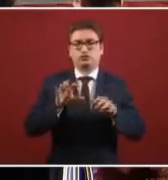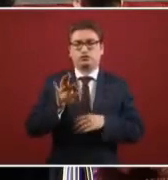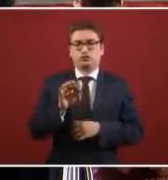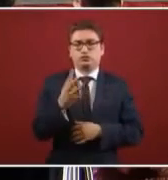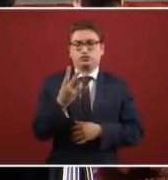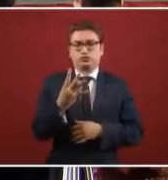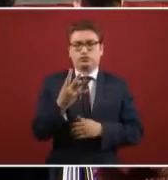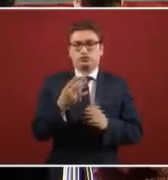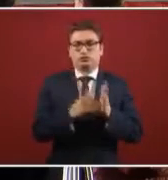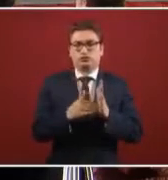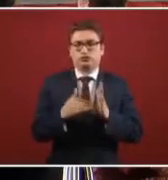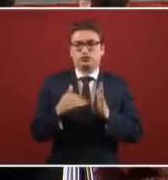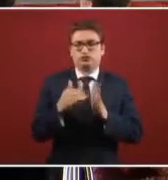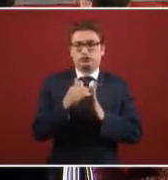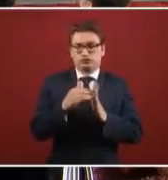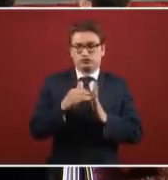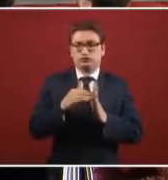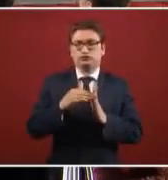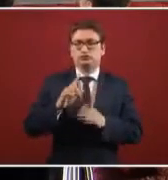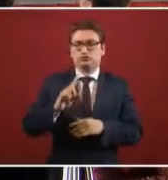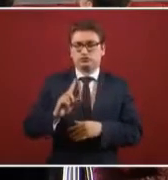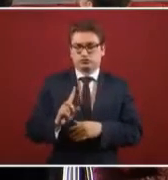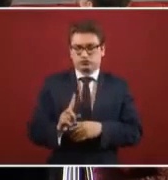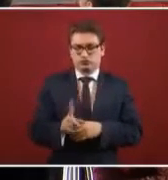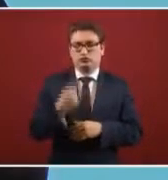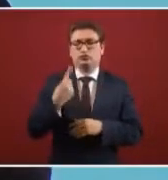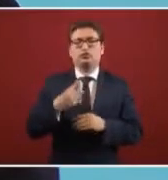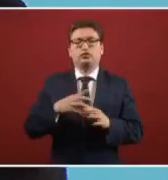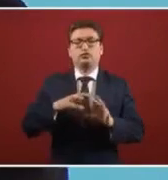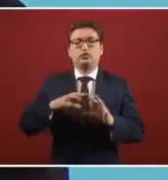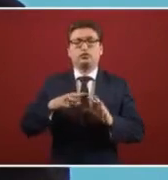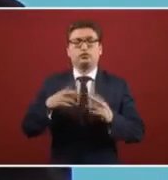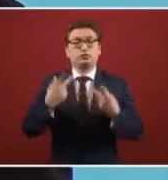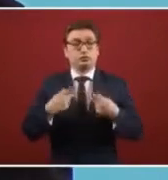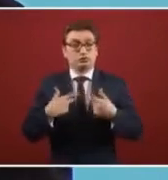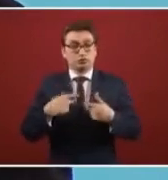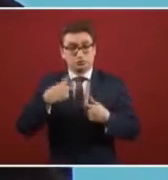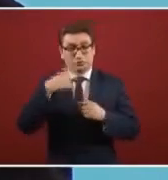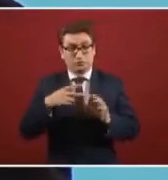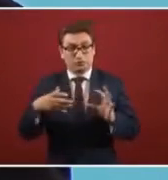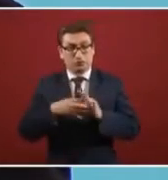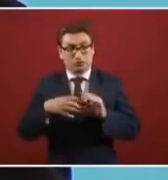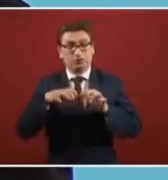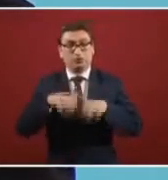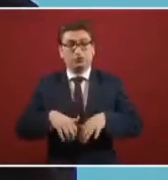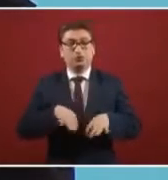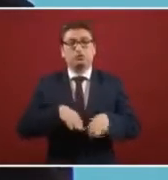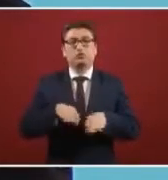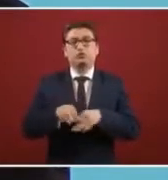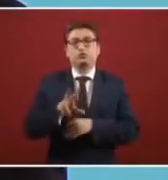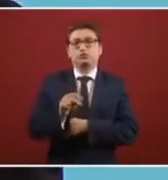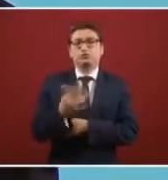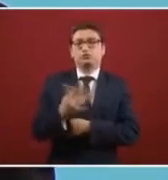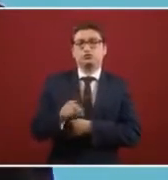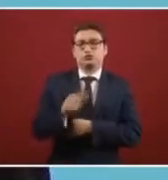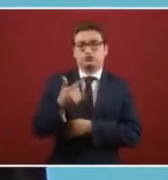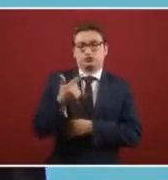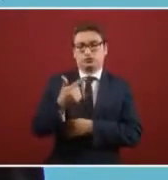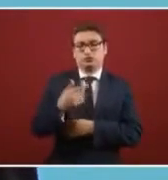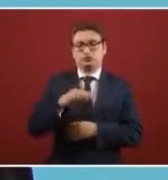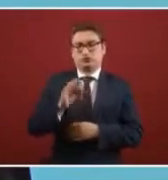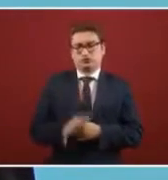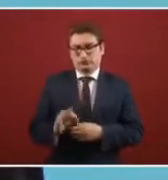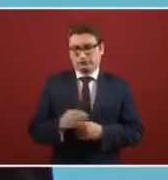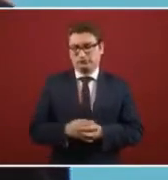1.844 millones de dólares, con una integración nacional del 85.7%. wow. So it's got an Esto nos da 85% un